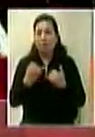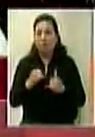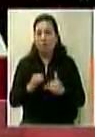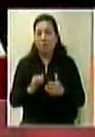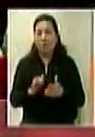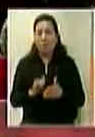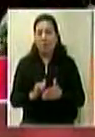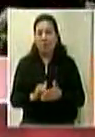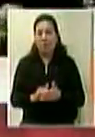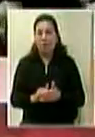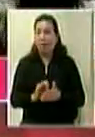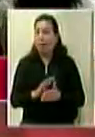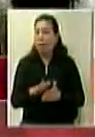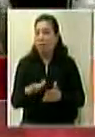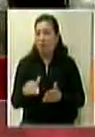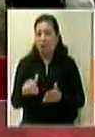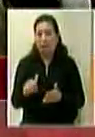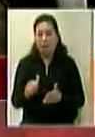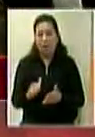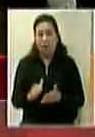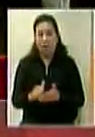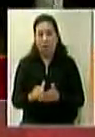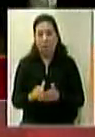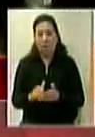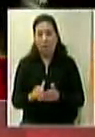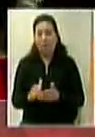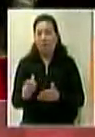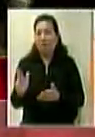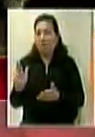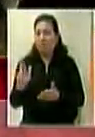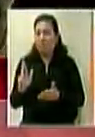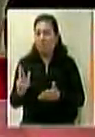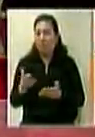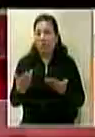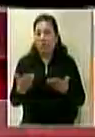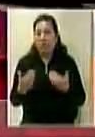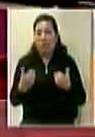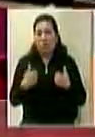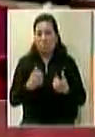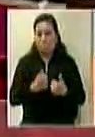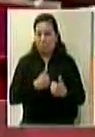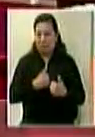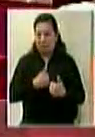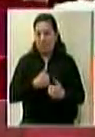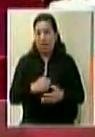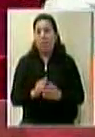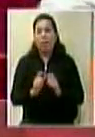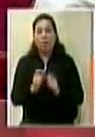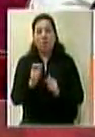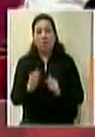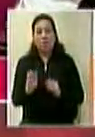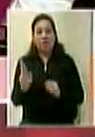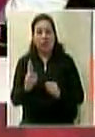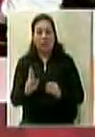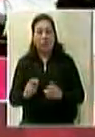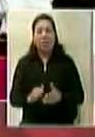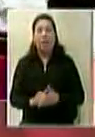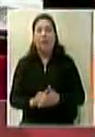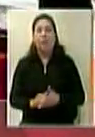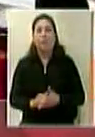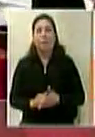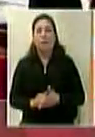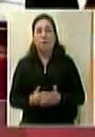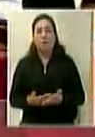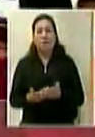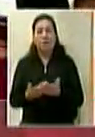informarle a todas las regiones donde pertenecemos los congresistas de la región, se